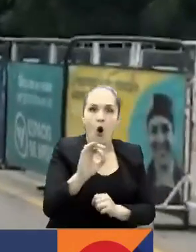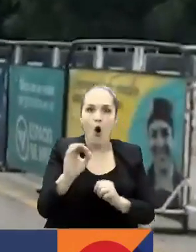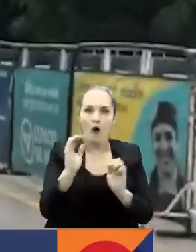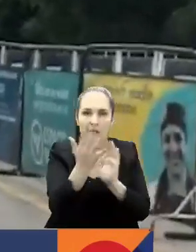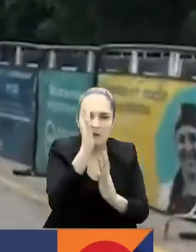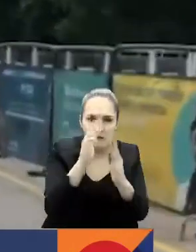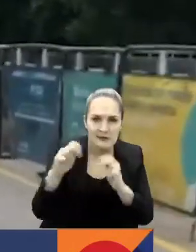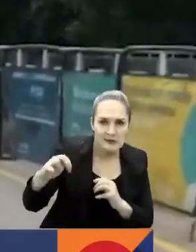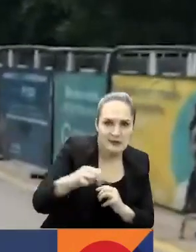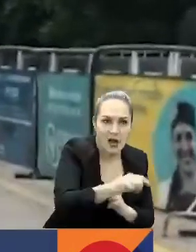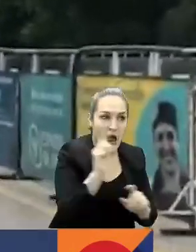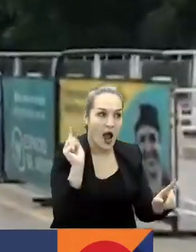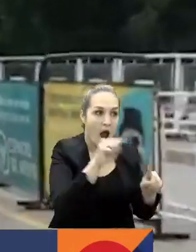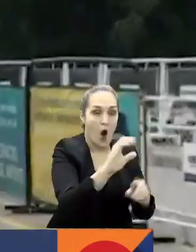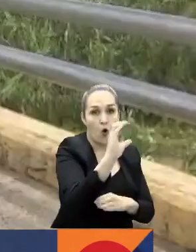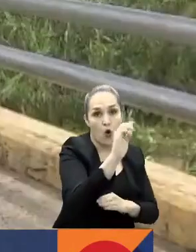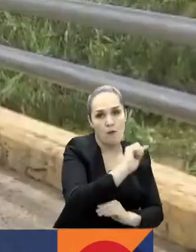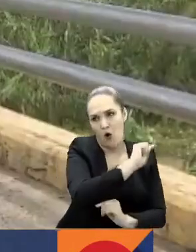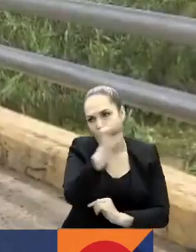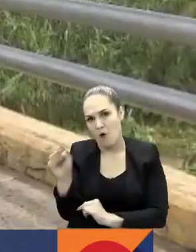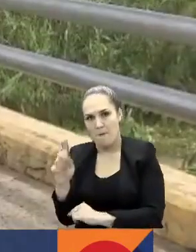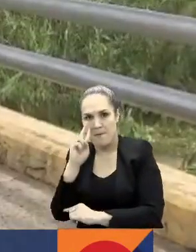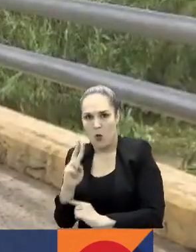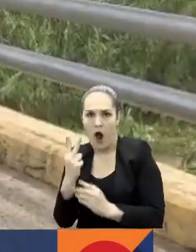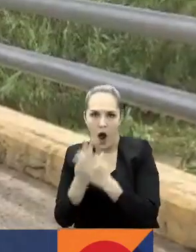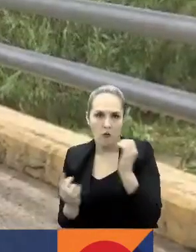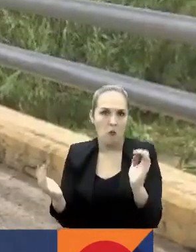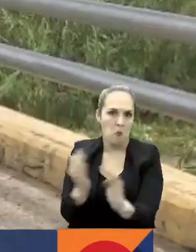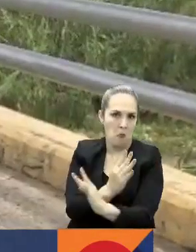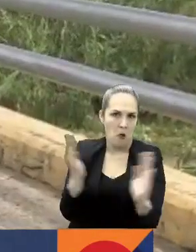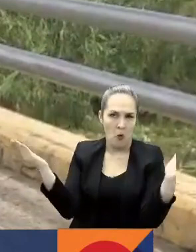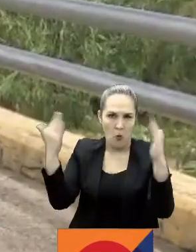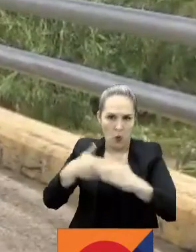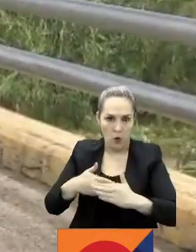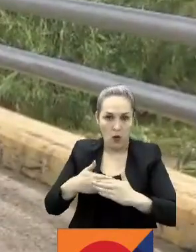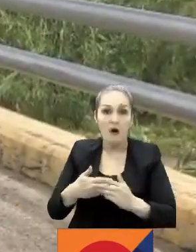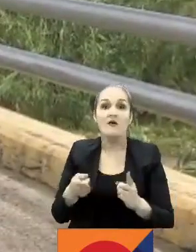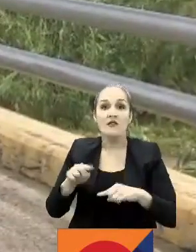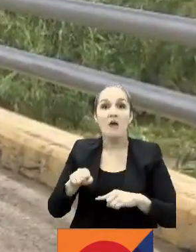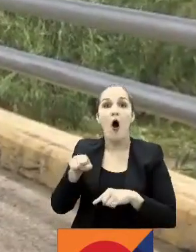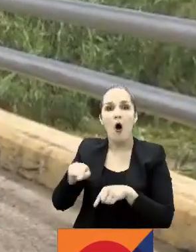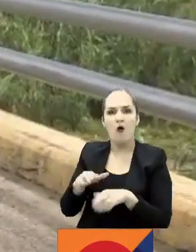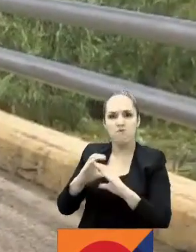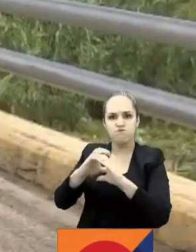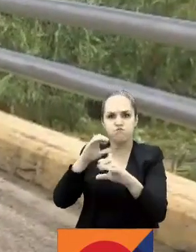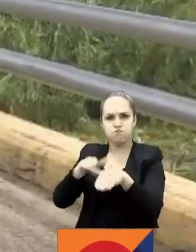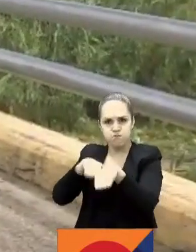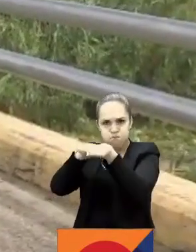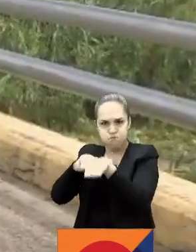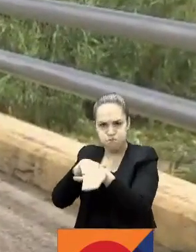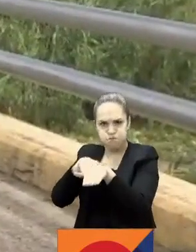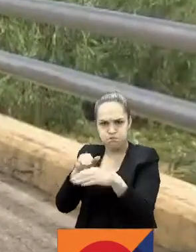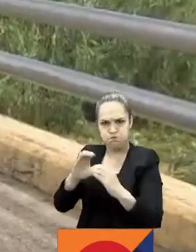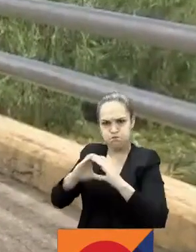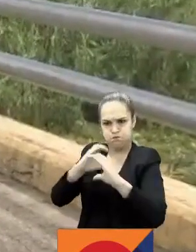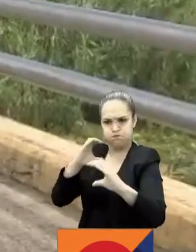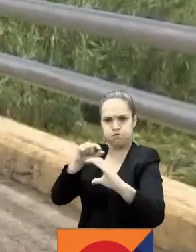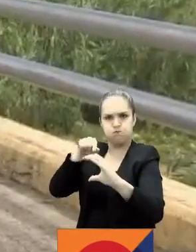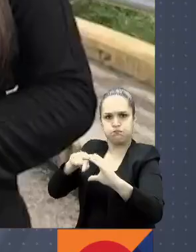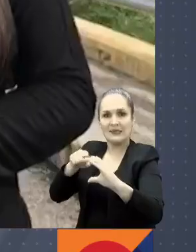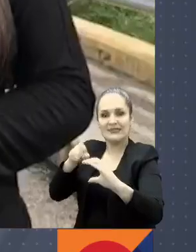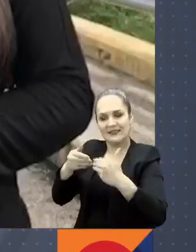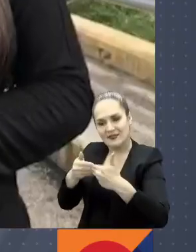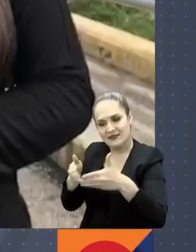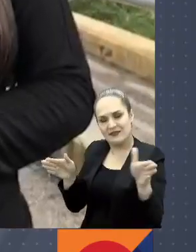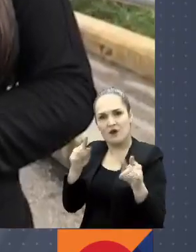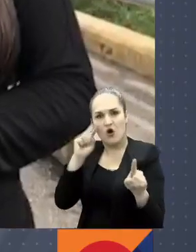comercial espera la habilitación de los puentes donde continúan los contenedores bloqueando el paso para que pueda reactivarse la economía local.